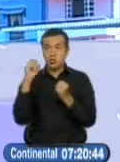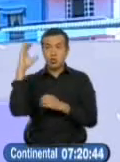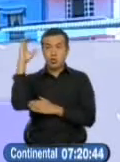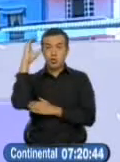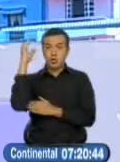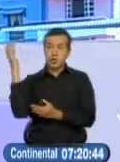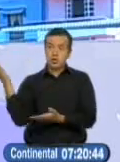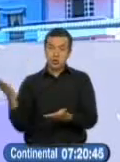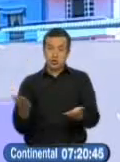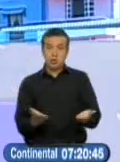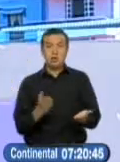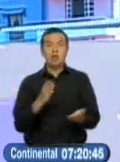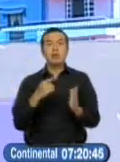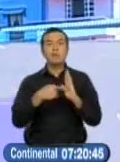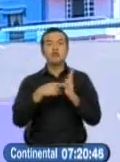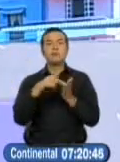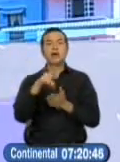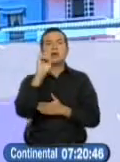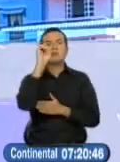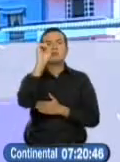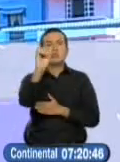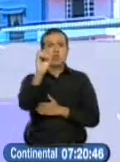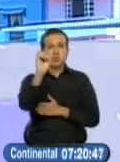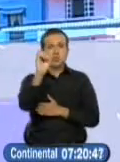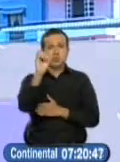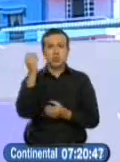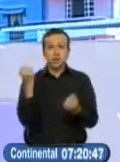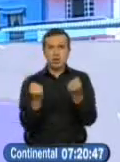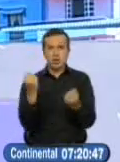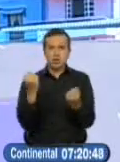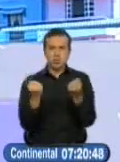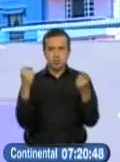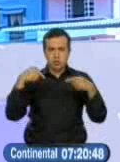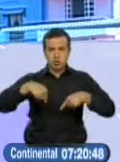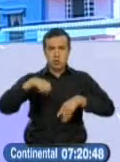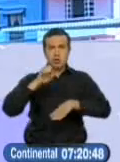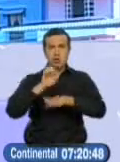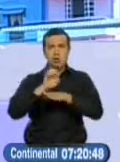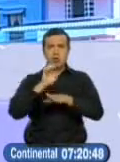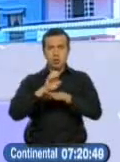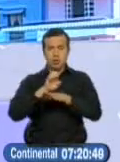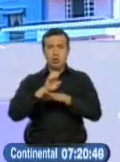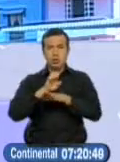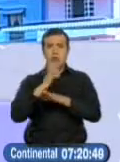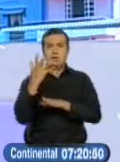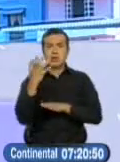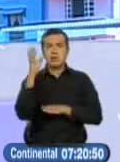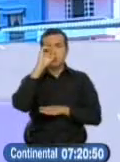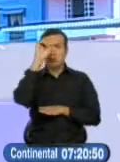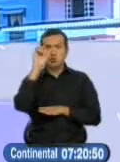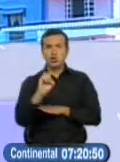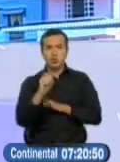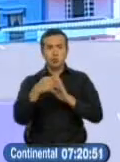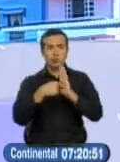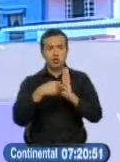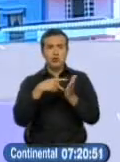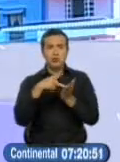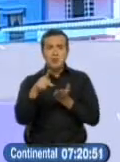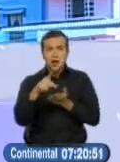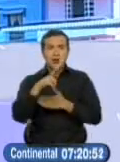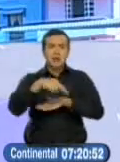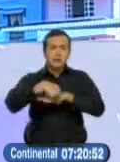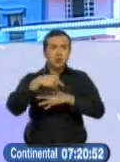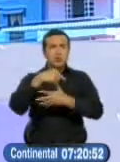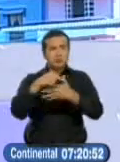Colombia viene con cero arancel, pero un auto que se ensambla en el Ecuador tiene 15% de arancel en sus partes y